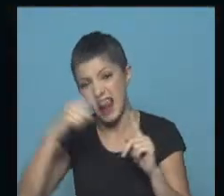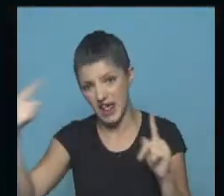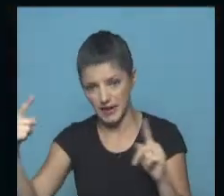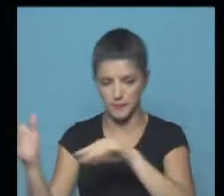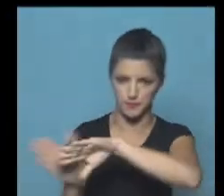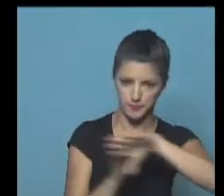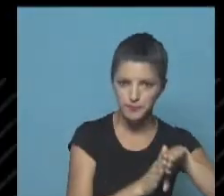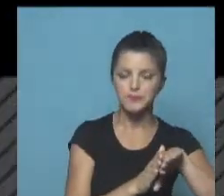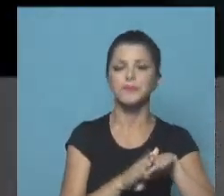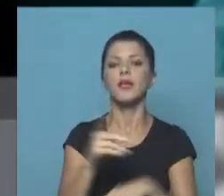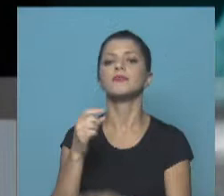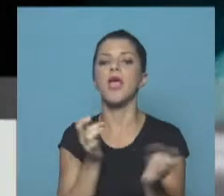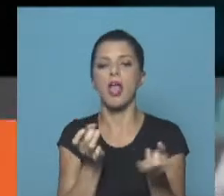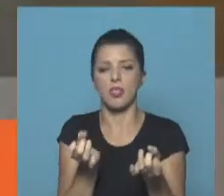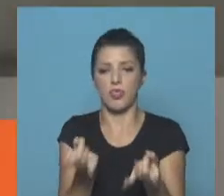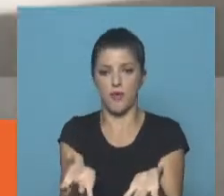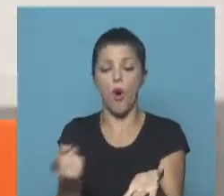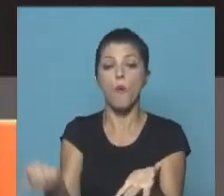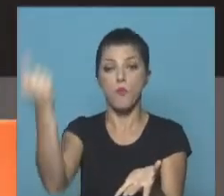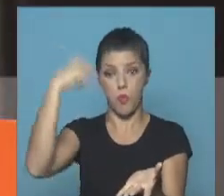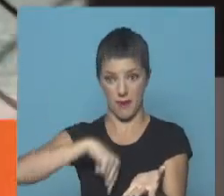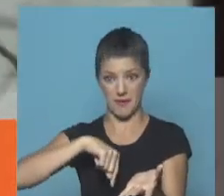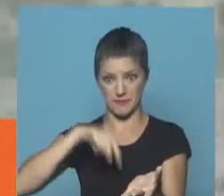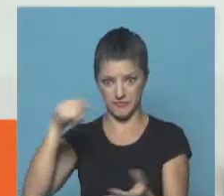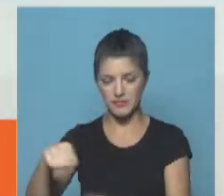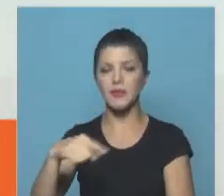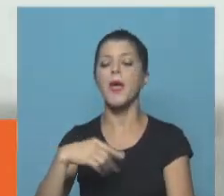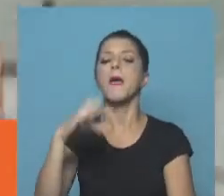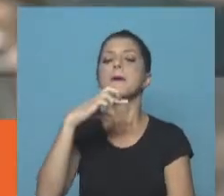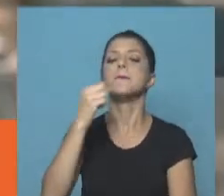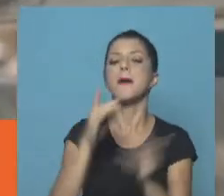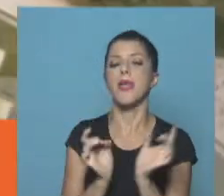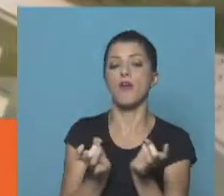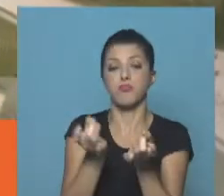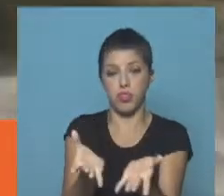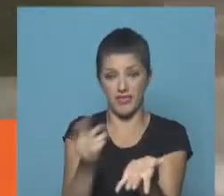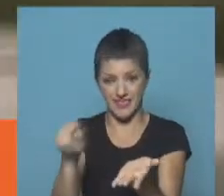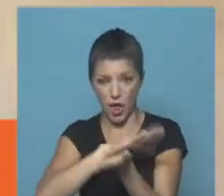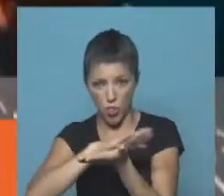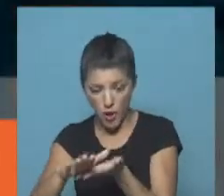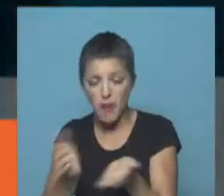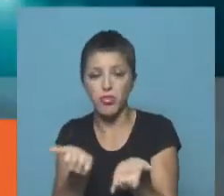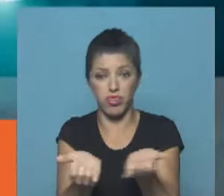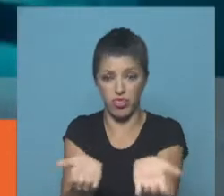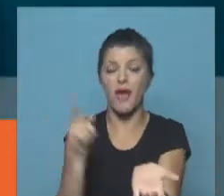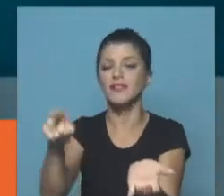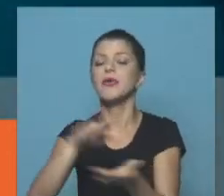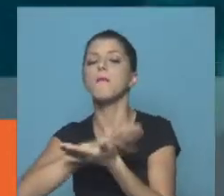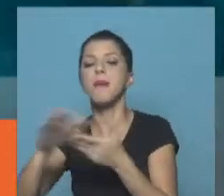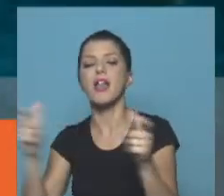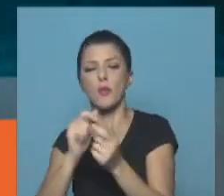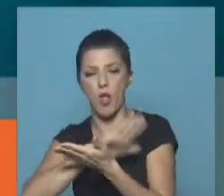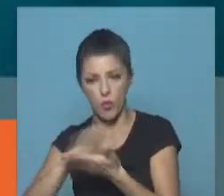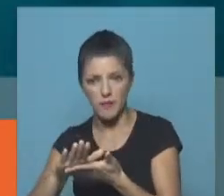Spider-Man, de regreso a casa. Tom Holland se pone en la piel de Peter Parker y del Hombre Araña en esta nueva franquicia de Spider-Man, que está más que nunca